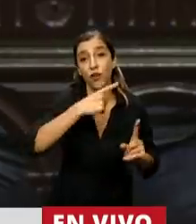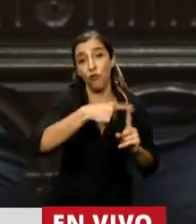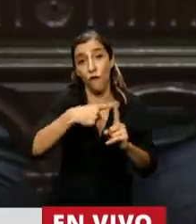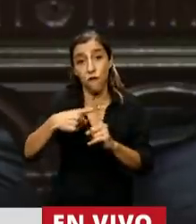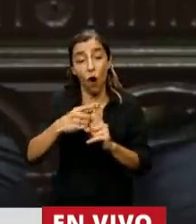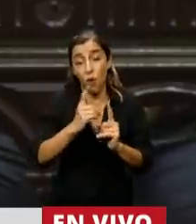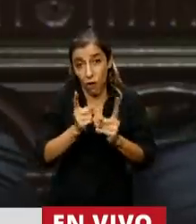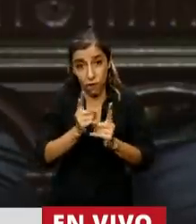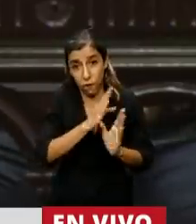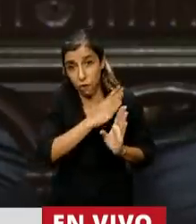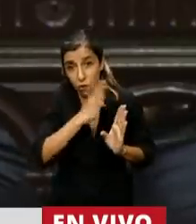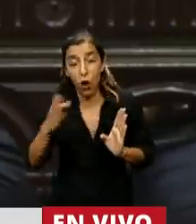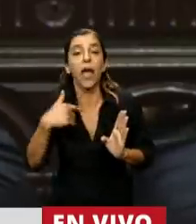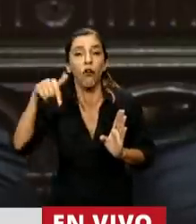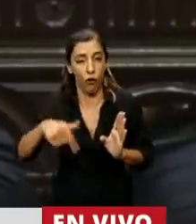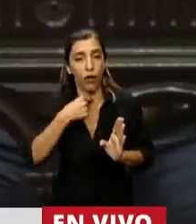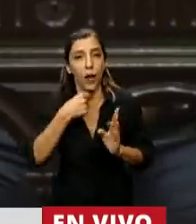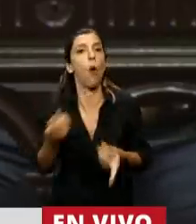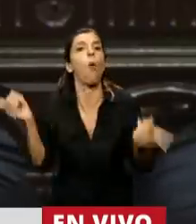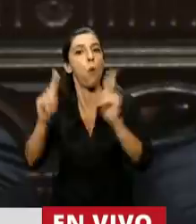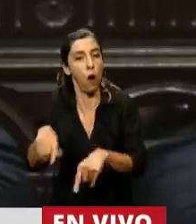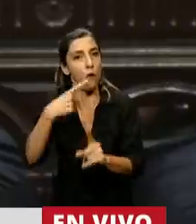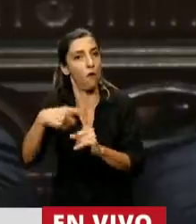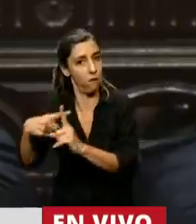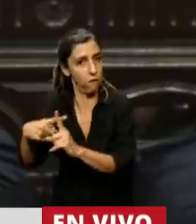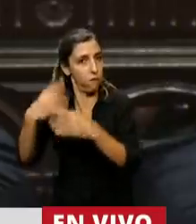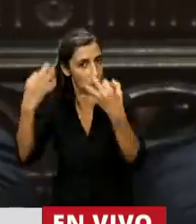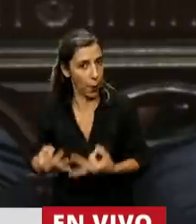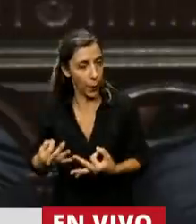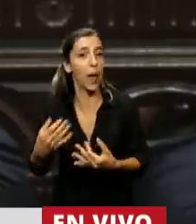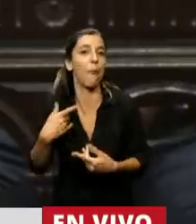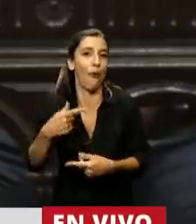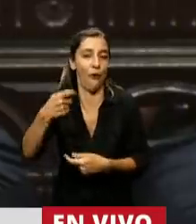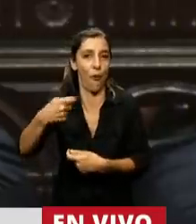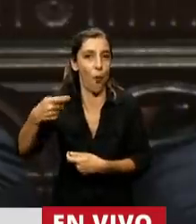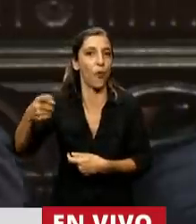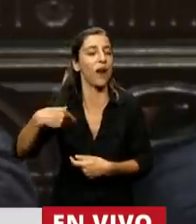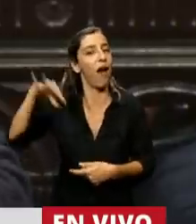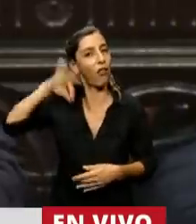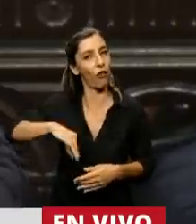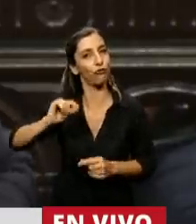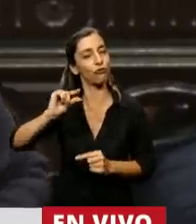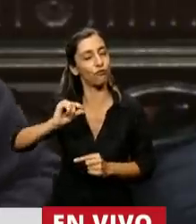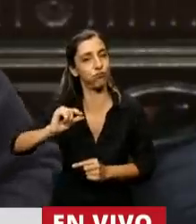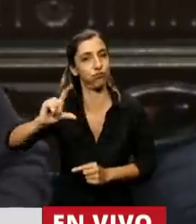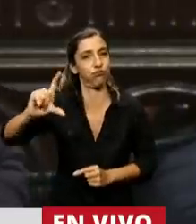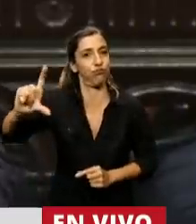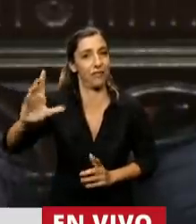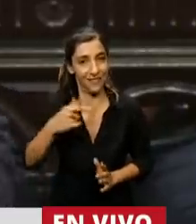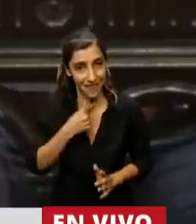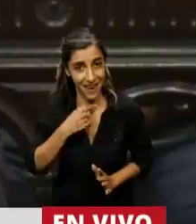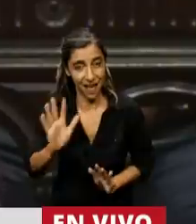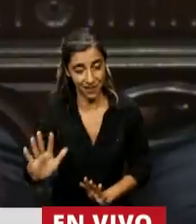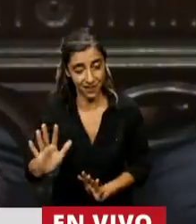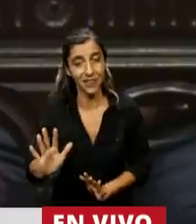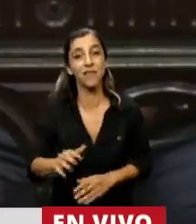restituir a jubilados y jubiladas hoy para que paulatinamente vayan recuperando sus ingresos en la mayoría de esos